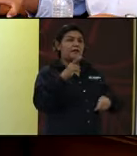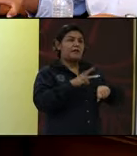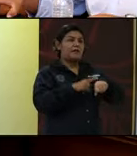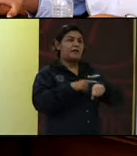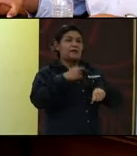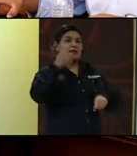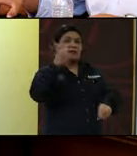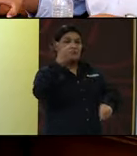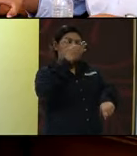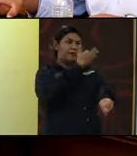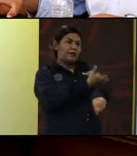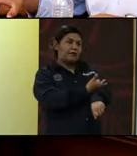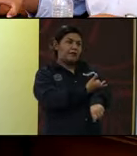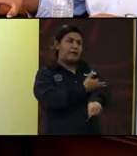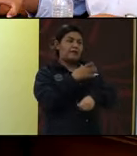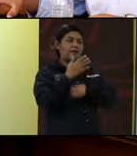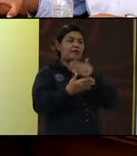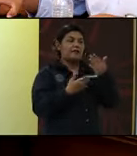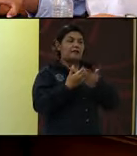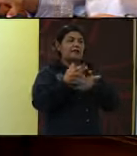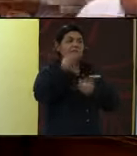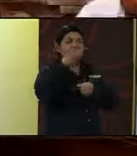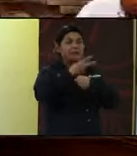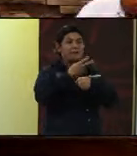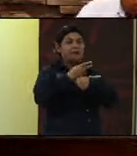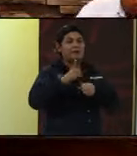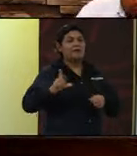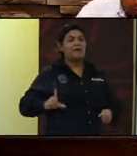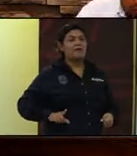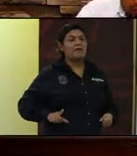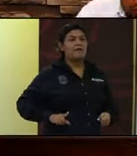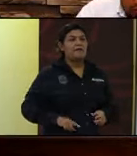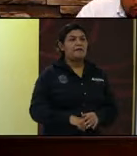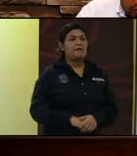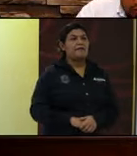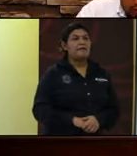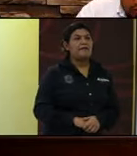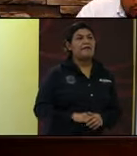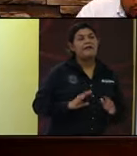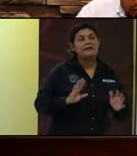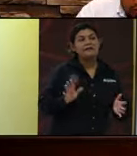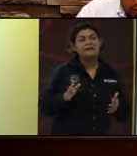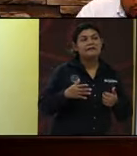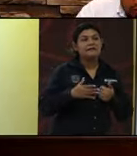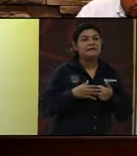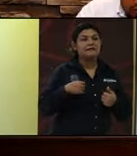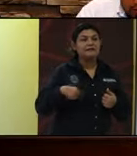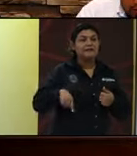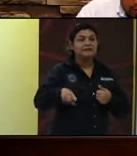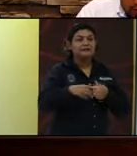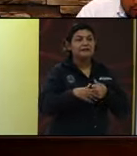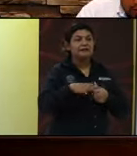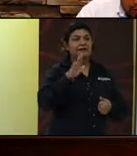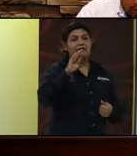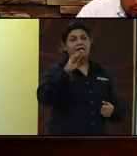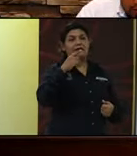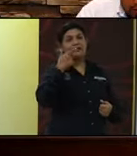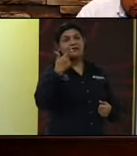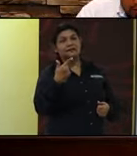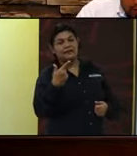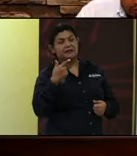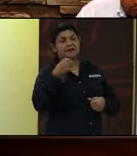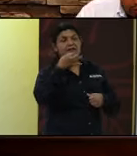de la tarde presentamos nuestro segundo informe de gobierno. Pues ya prácticamente, imagínense ustedes, 97